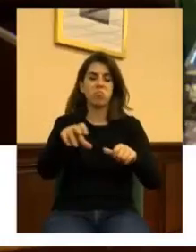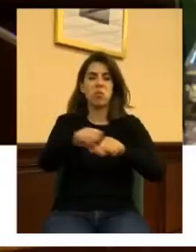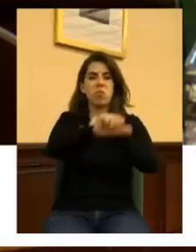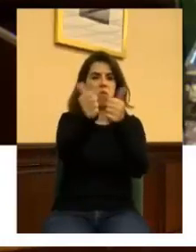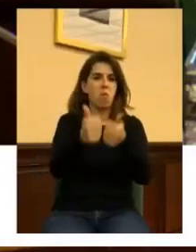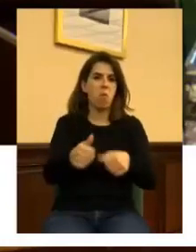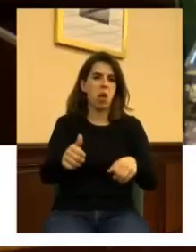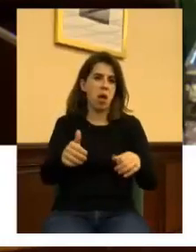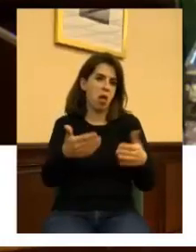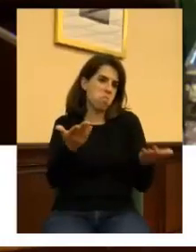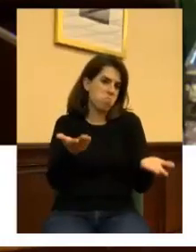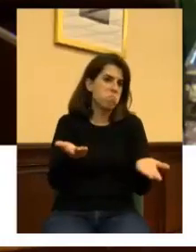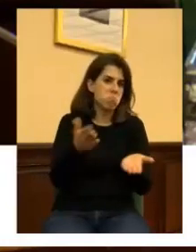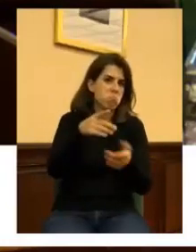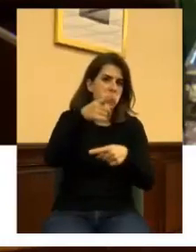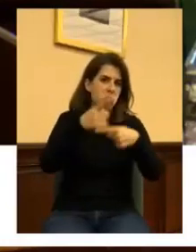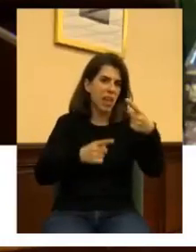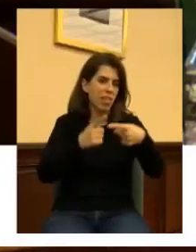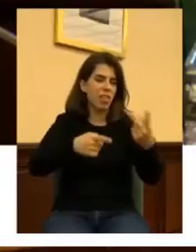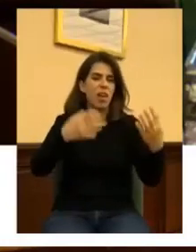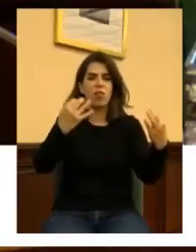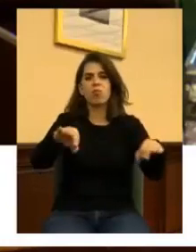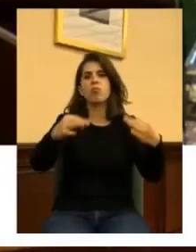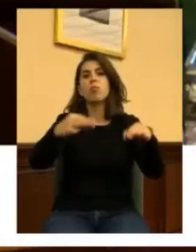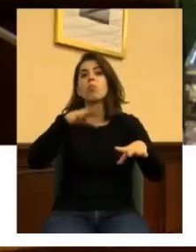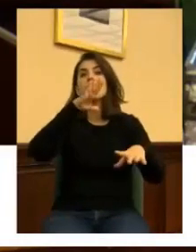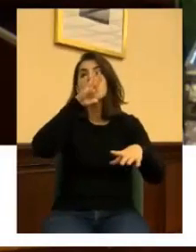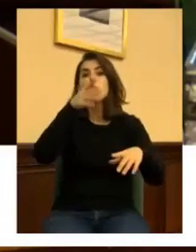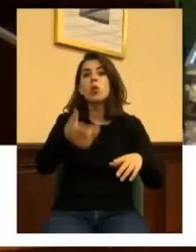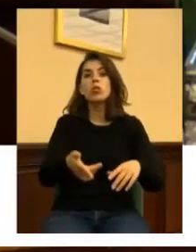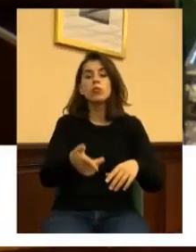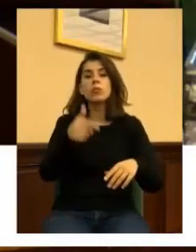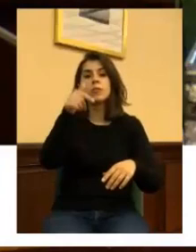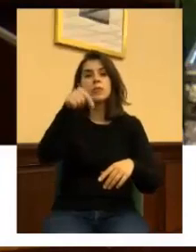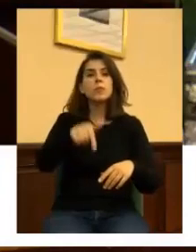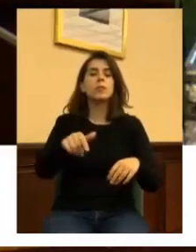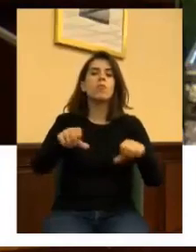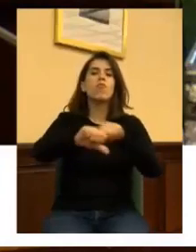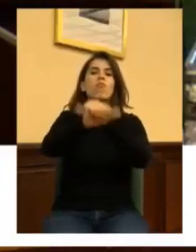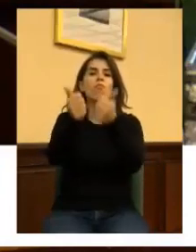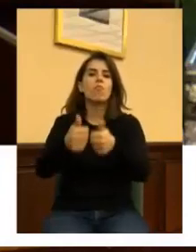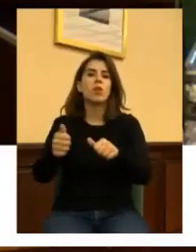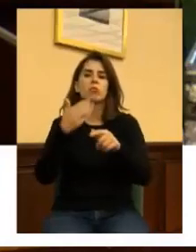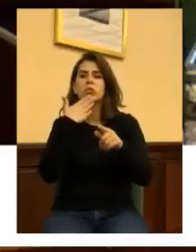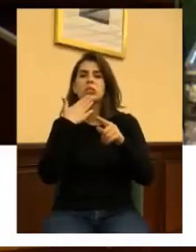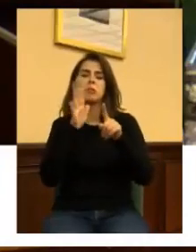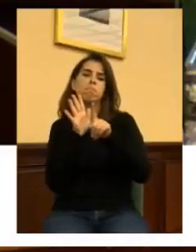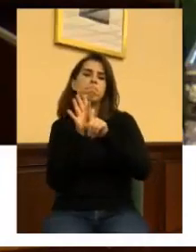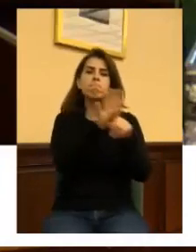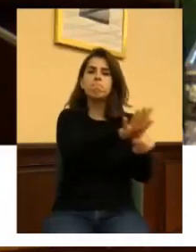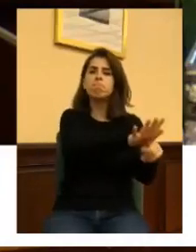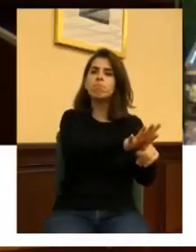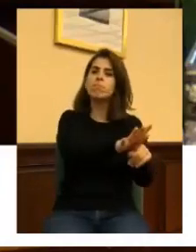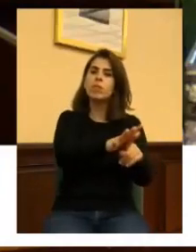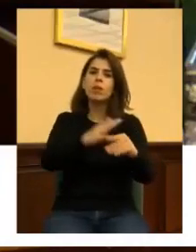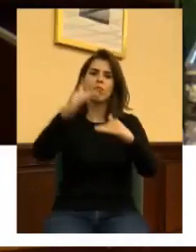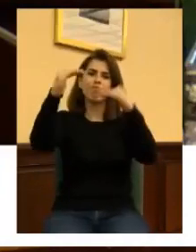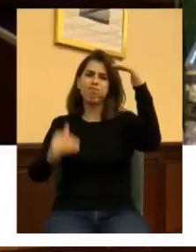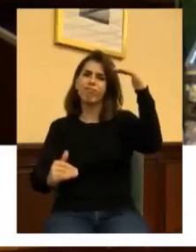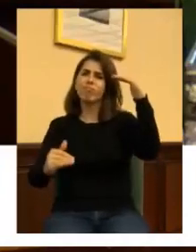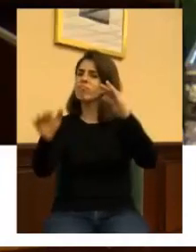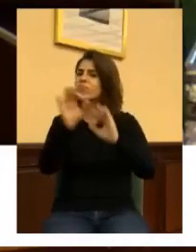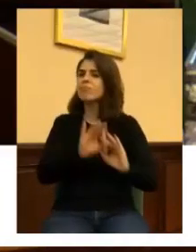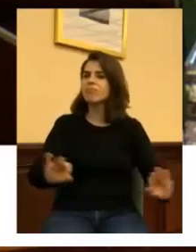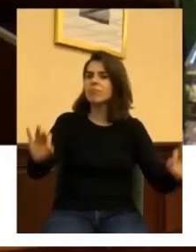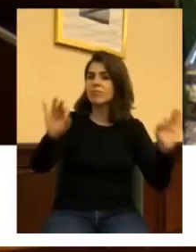moderada, porque no cuestiona la pertinencia de un modelo segregador y generador de desigualdad que se ha